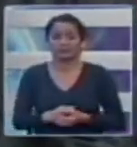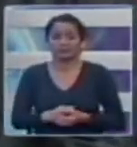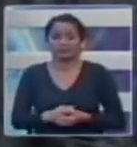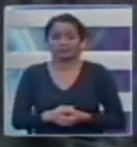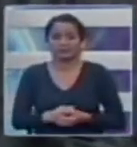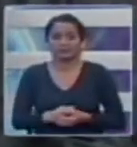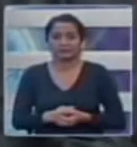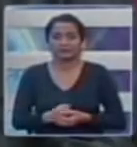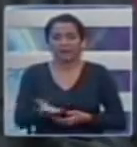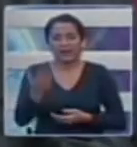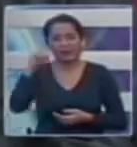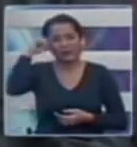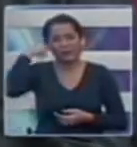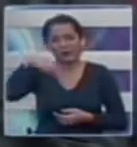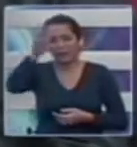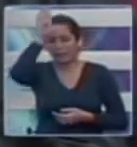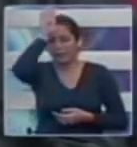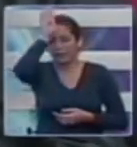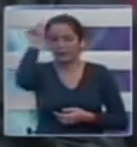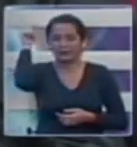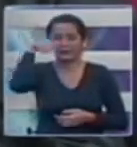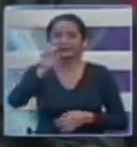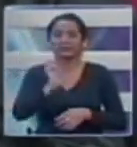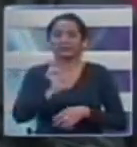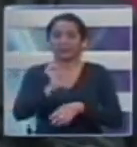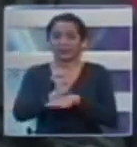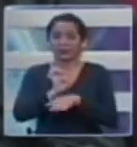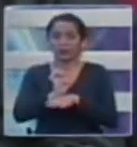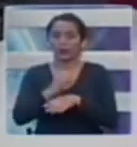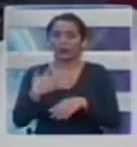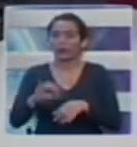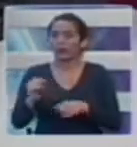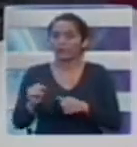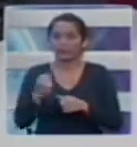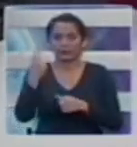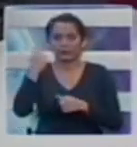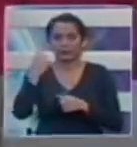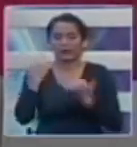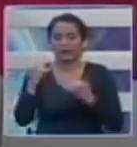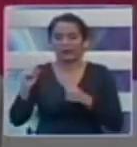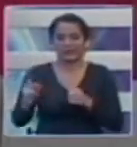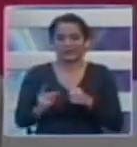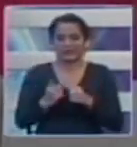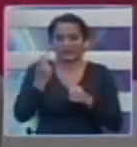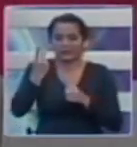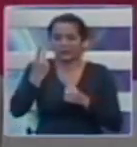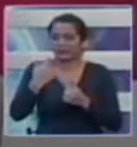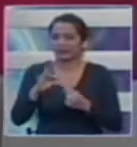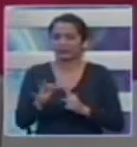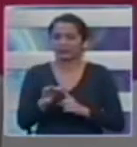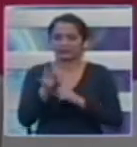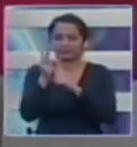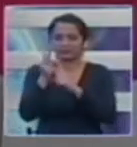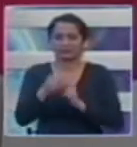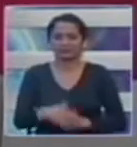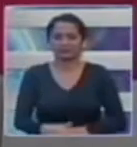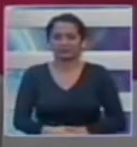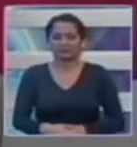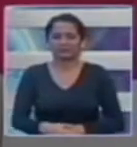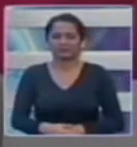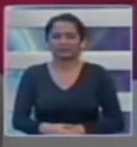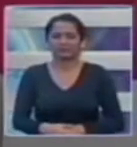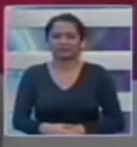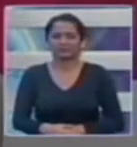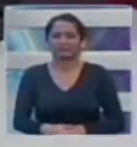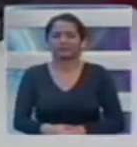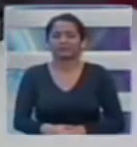vino el Papa, ya este evento es el segundo más importante. ¿Cómo encaja el desarrollo sostenible de las conferencias